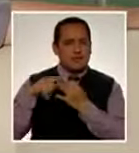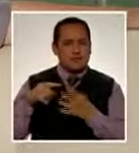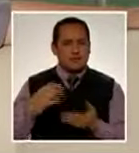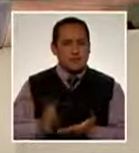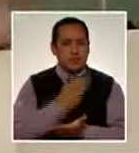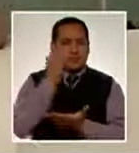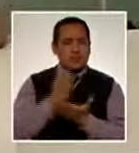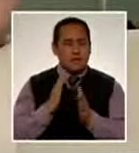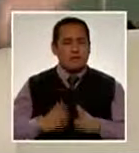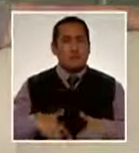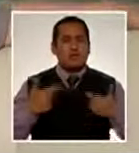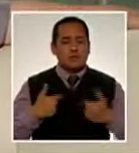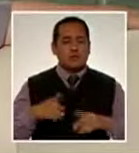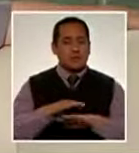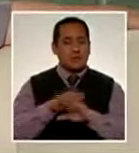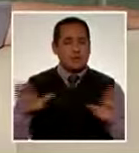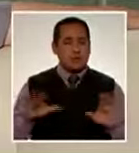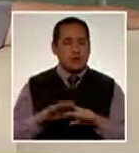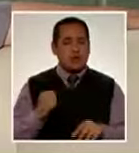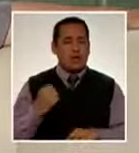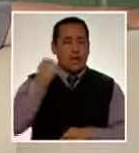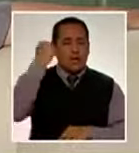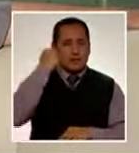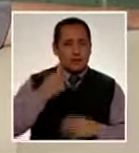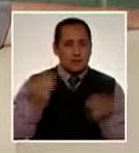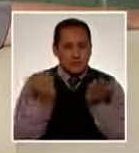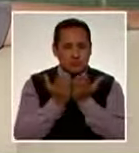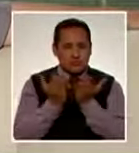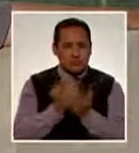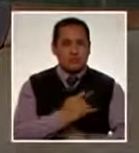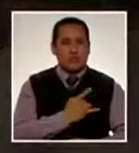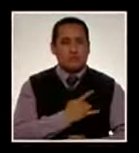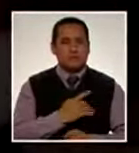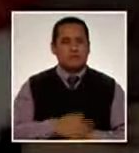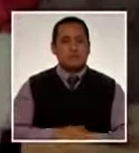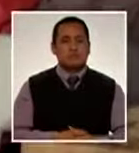dificultades y pudiera terminar con éxito la carrera.